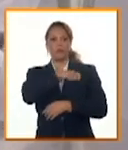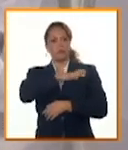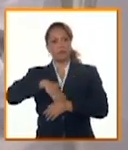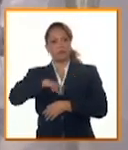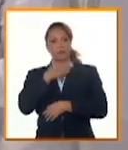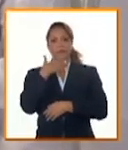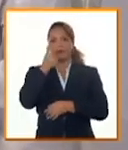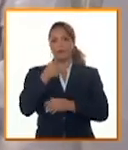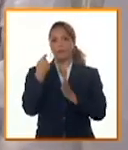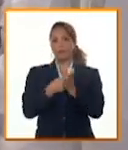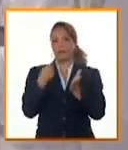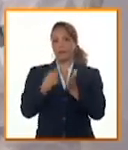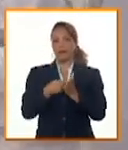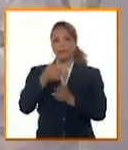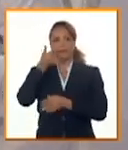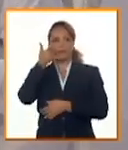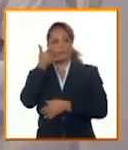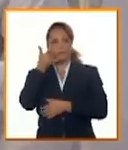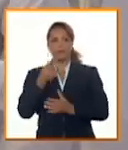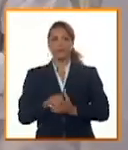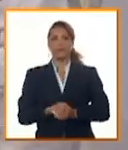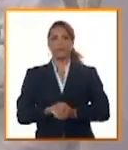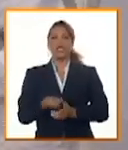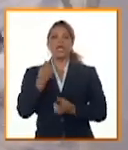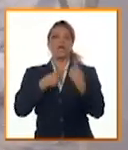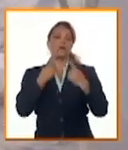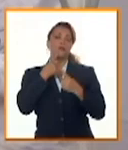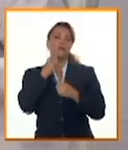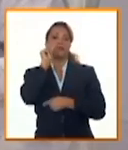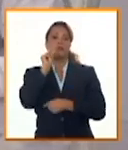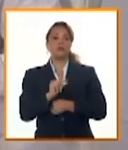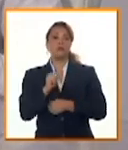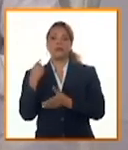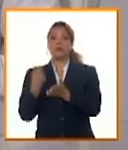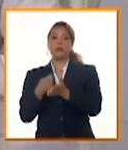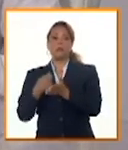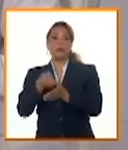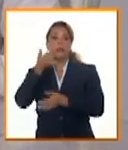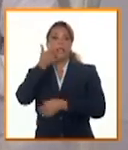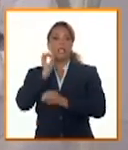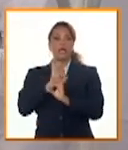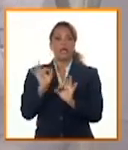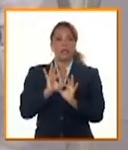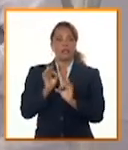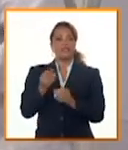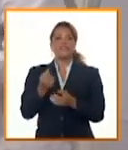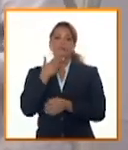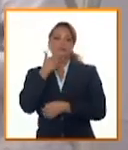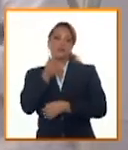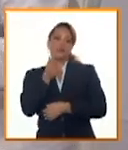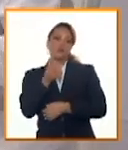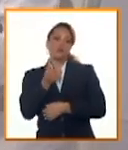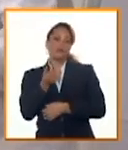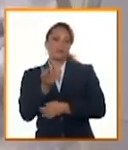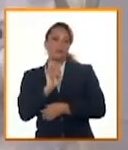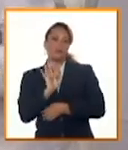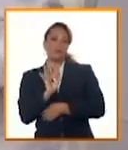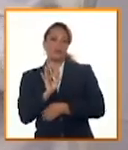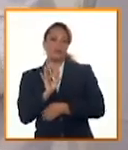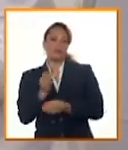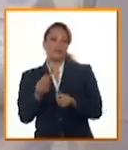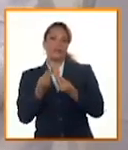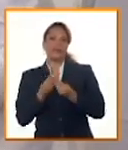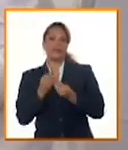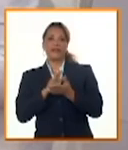y hoy hay una parte de la población que lo paga todo en efectivo que no recibe esos beneficios y el objetivo es ir creando esas capacidades para que